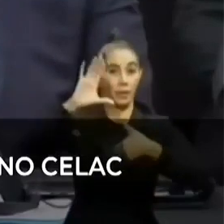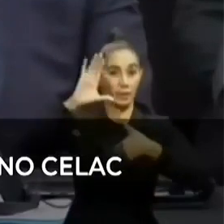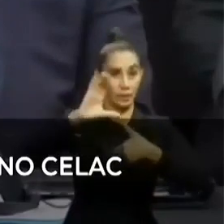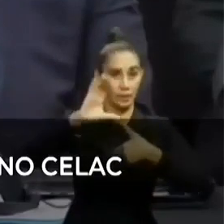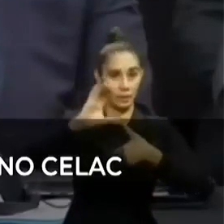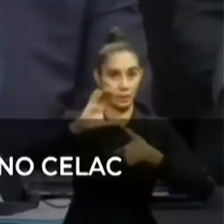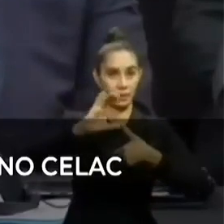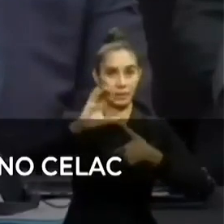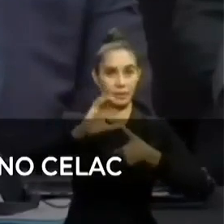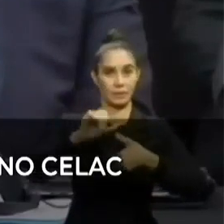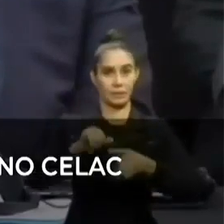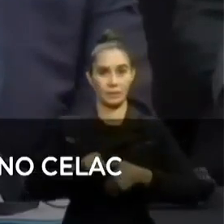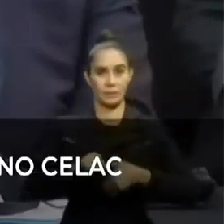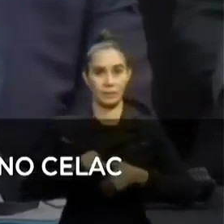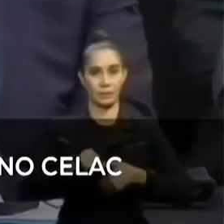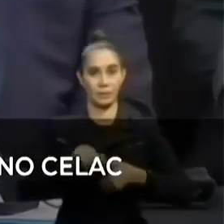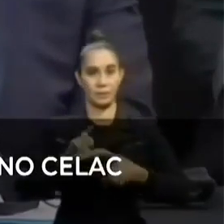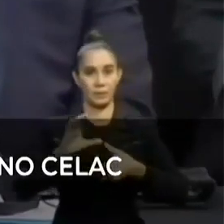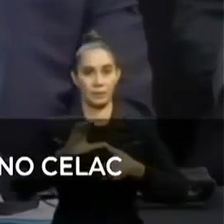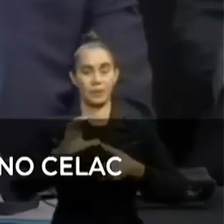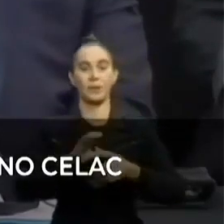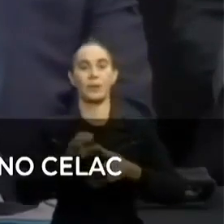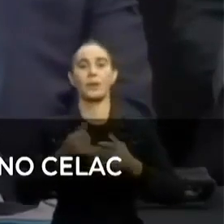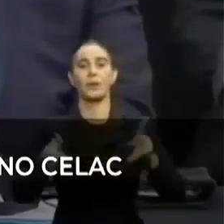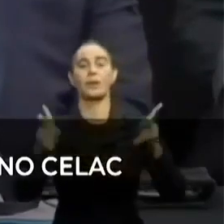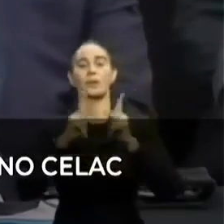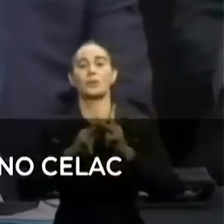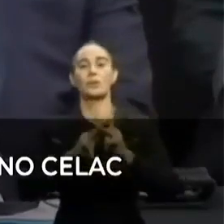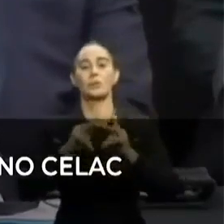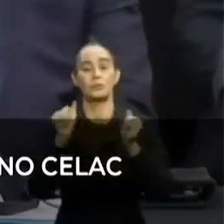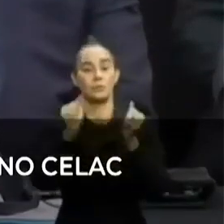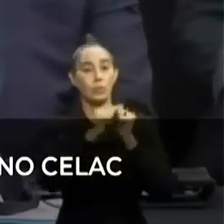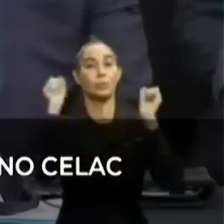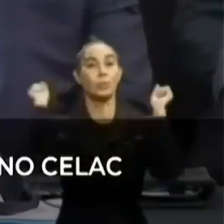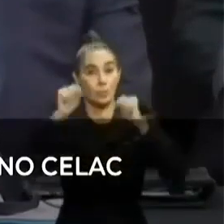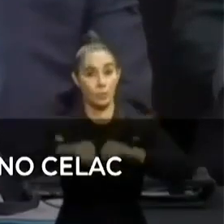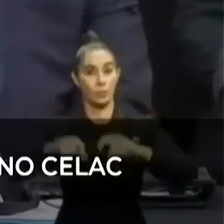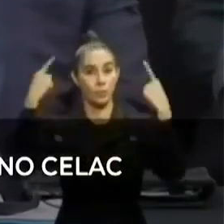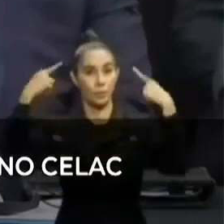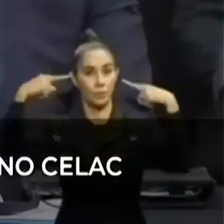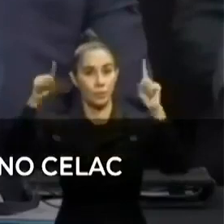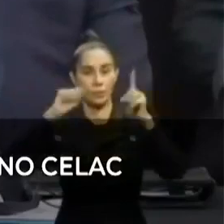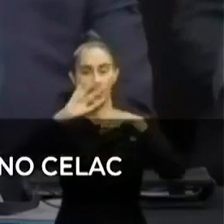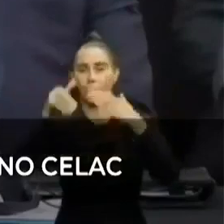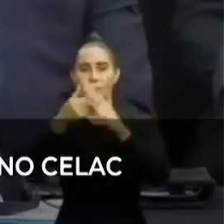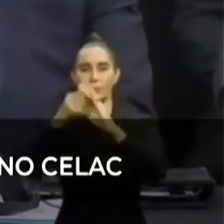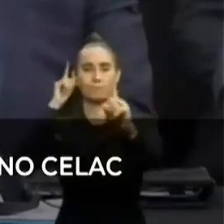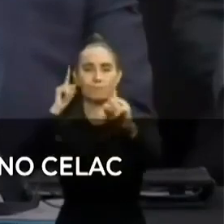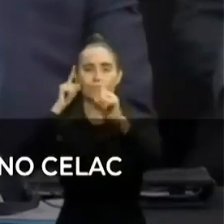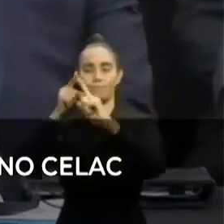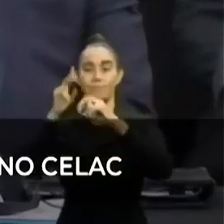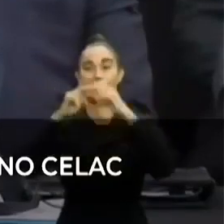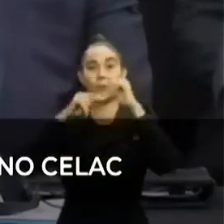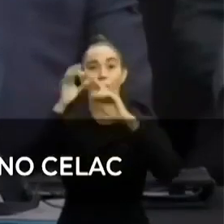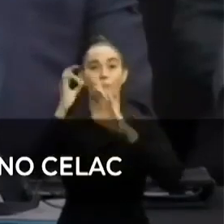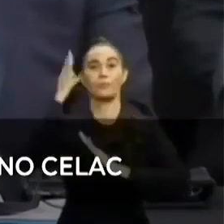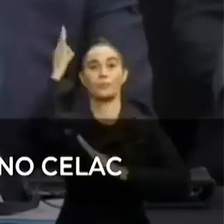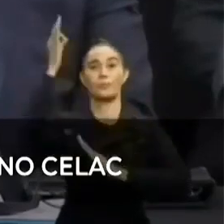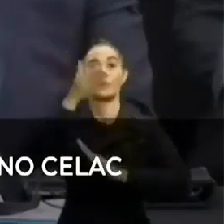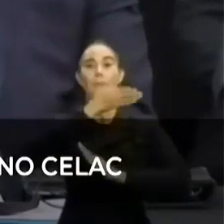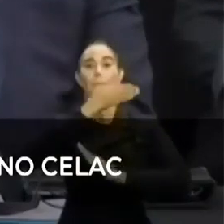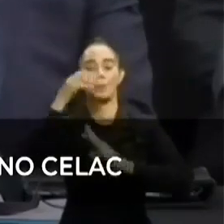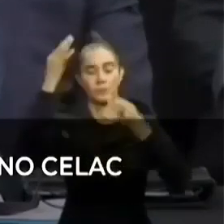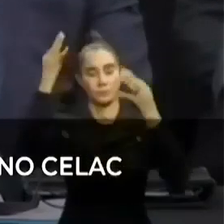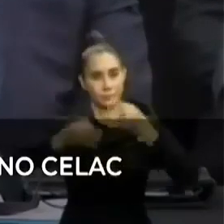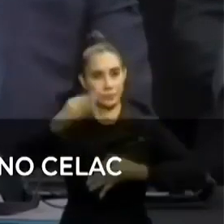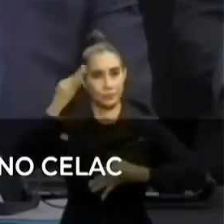una región de pueblos valerosos y tesoneros. Juntos podemos superar cualquier desafío y construir un futuro próspero y justo